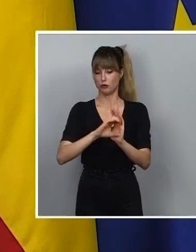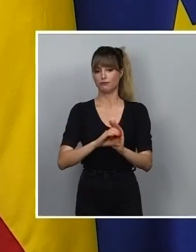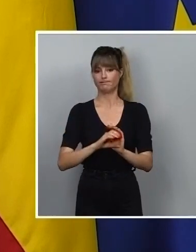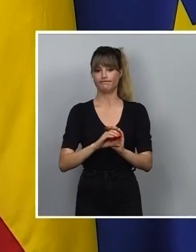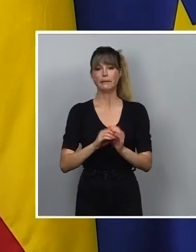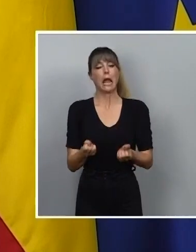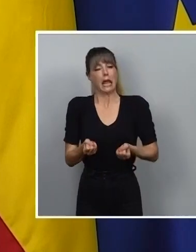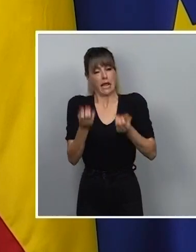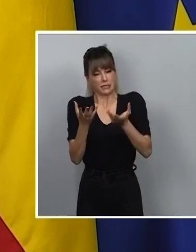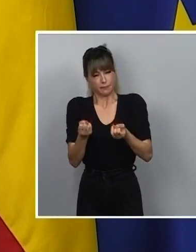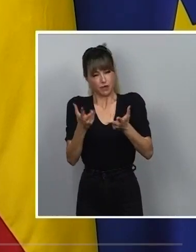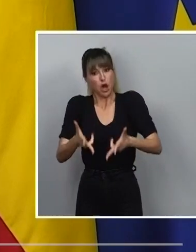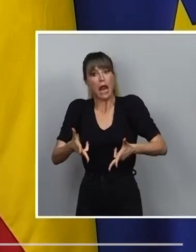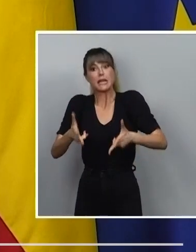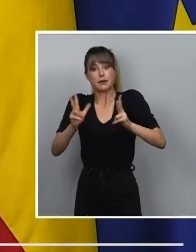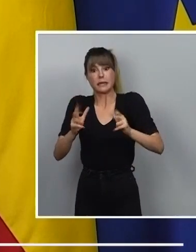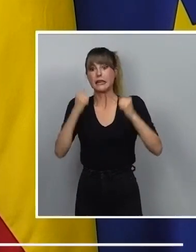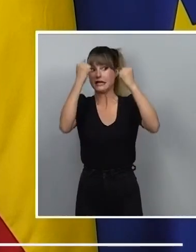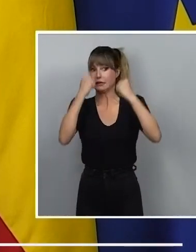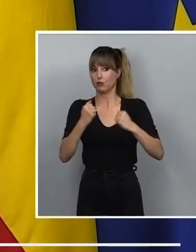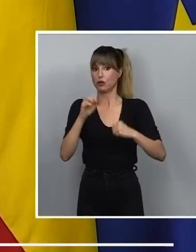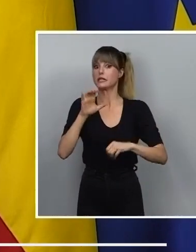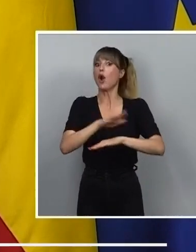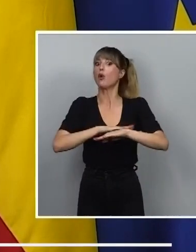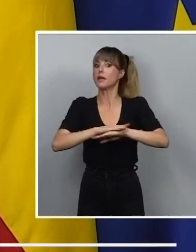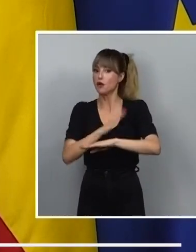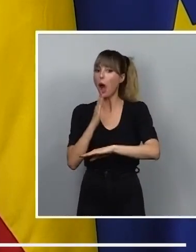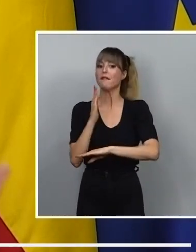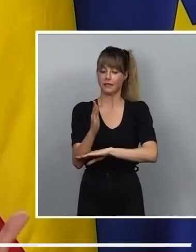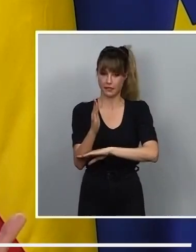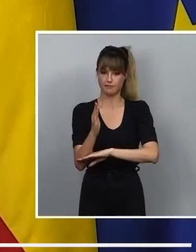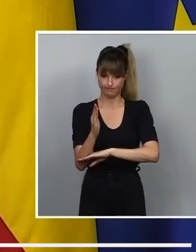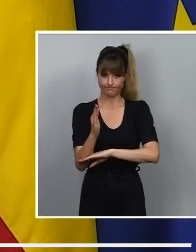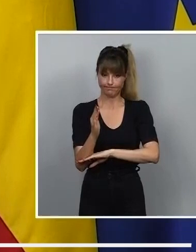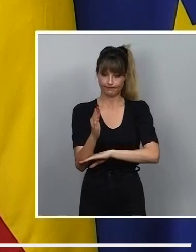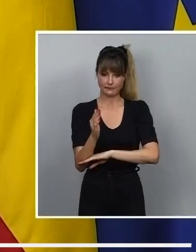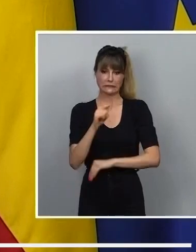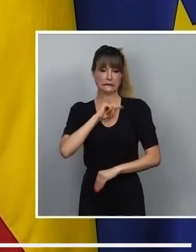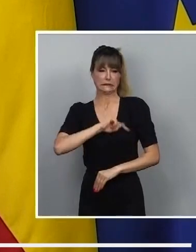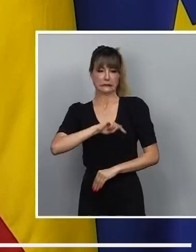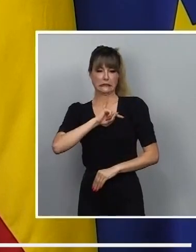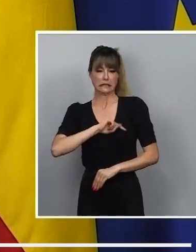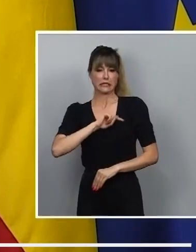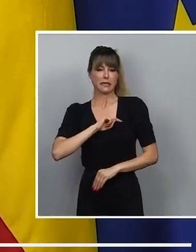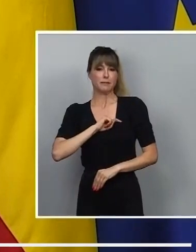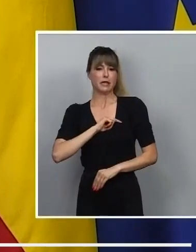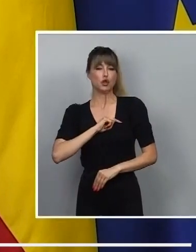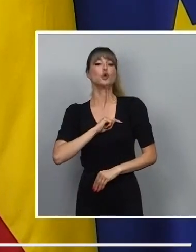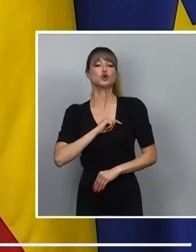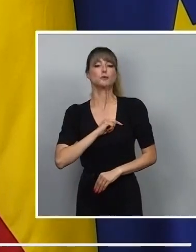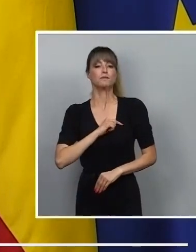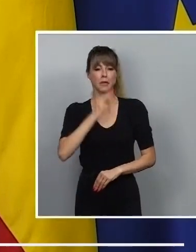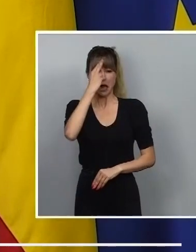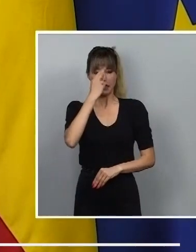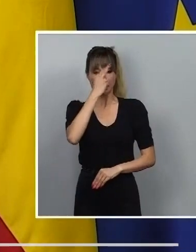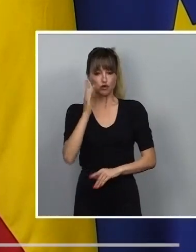libertad de expresión que afecten a las instituciones del estado y también que se produzcan contra sentimiento religiosos aquí el objetivo es